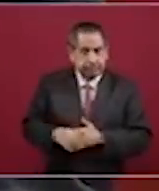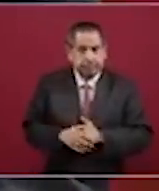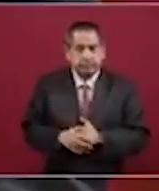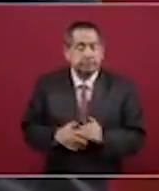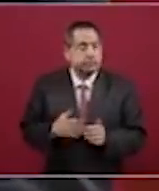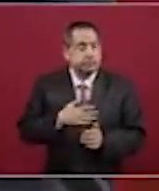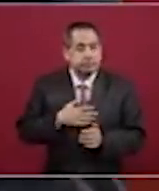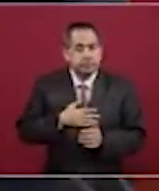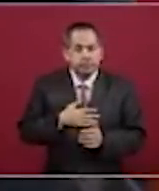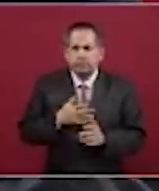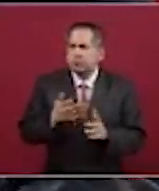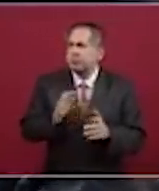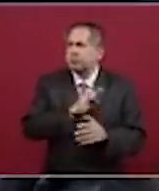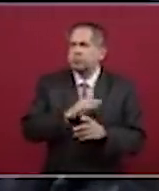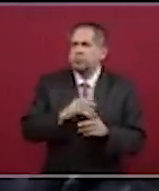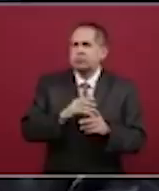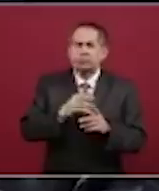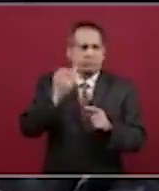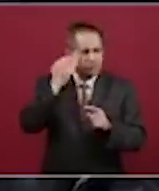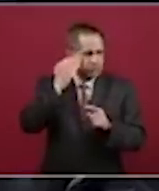a mediados